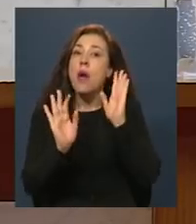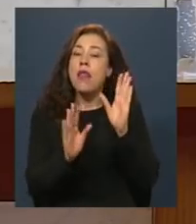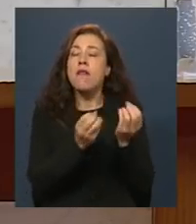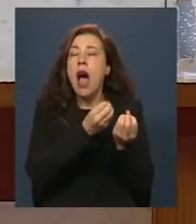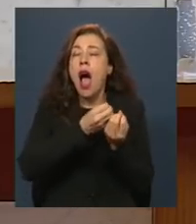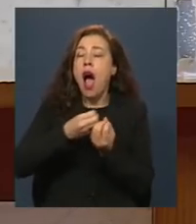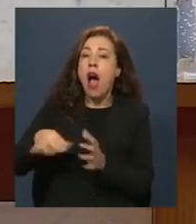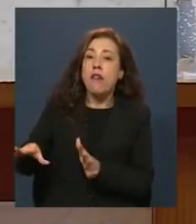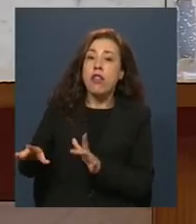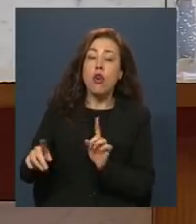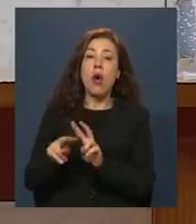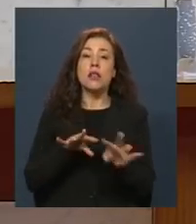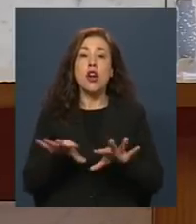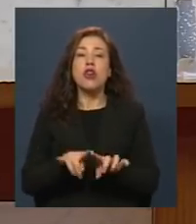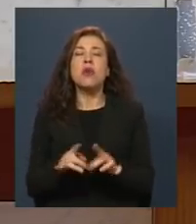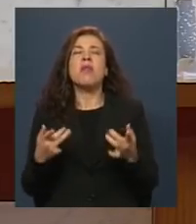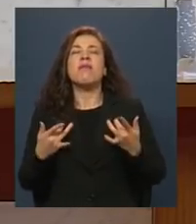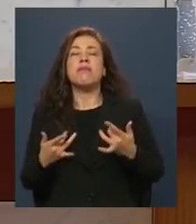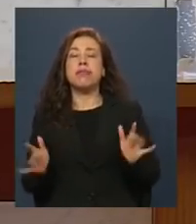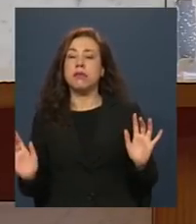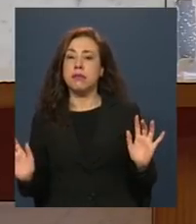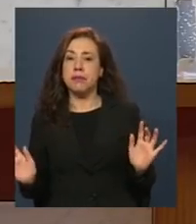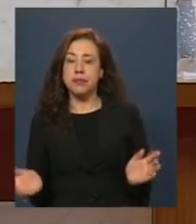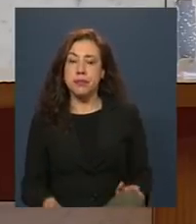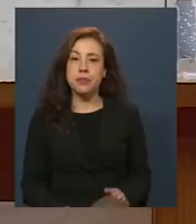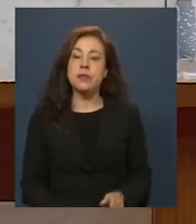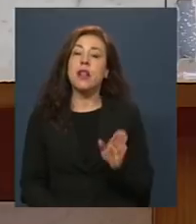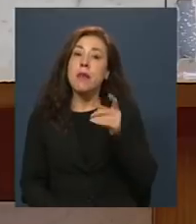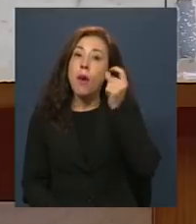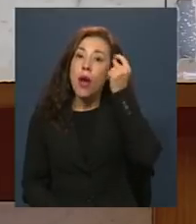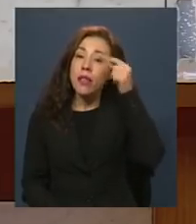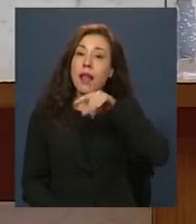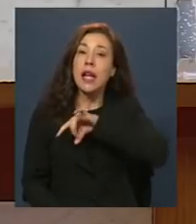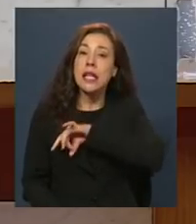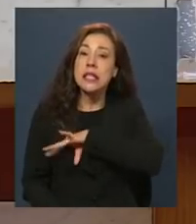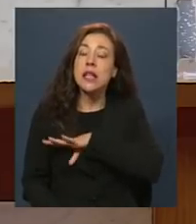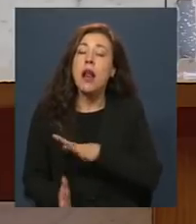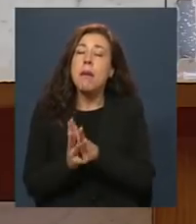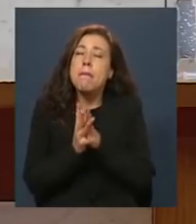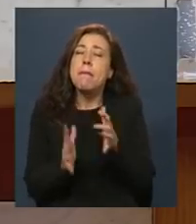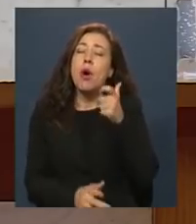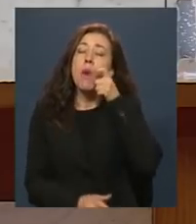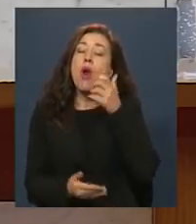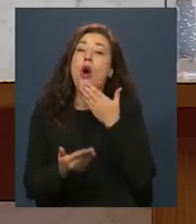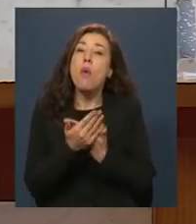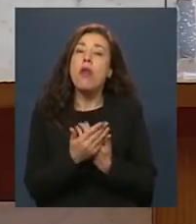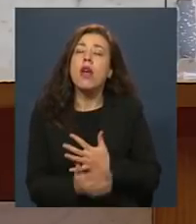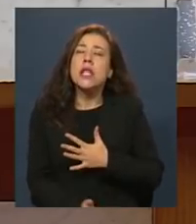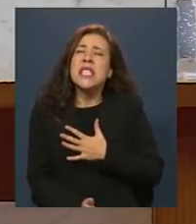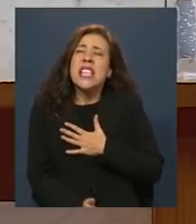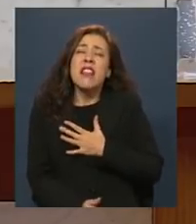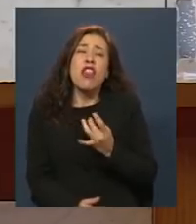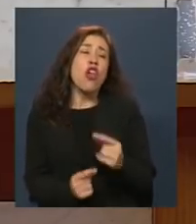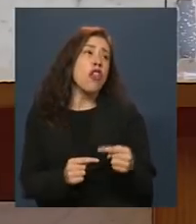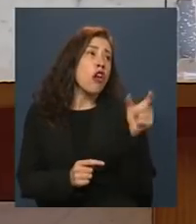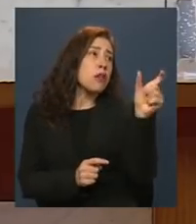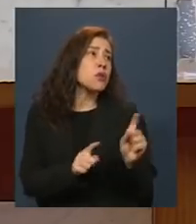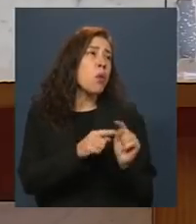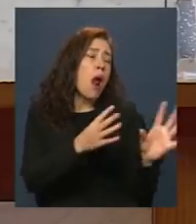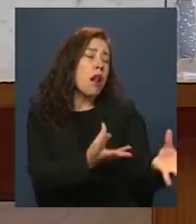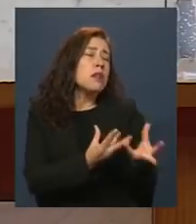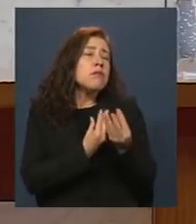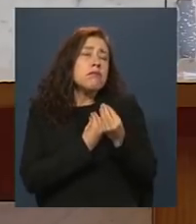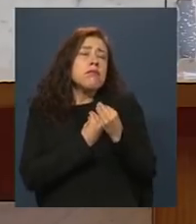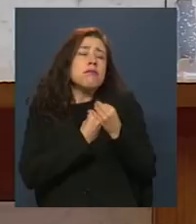negligencia y a la indiferencia. Para entender que Chile es más humano cuando sentimos el dolor ajeno como propio